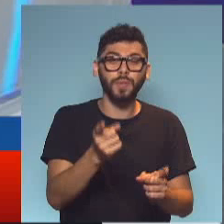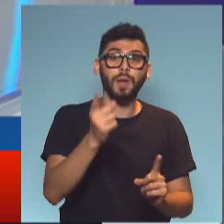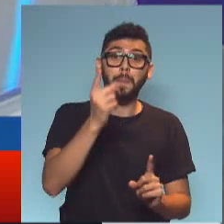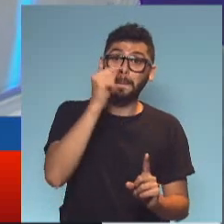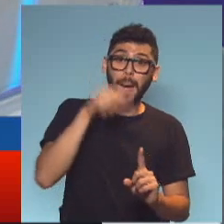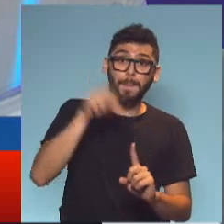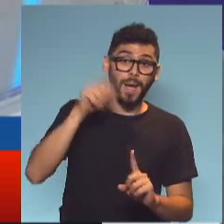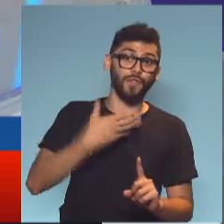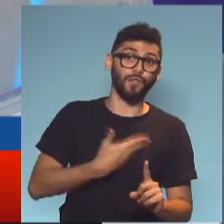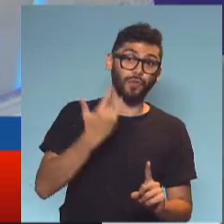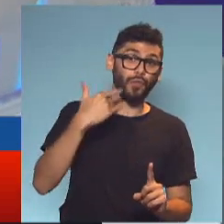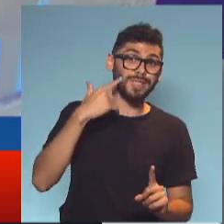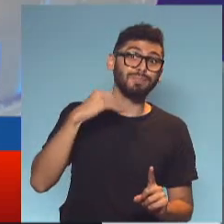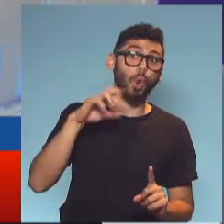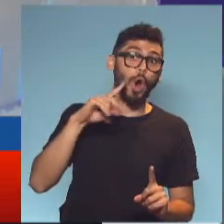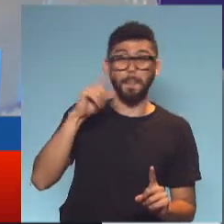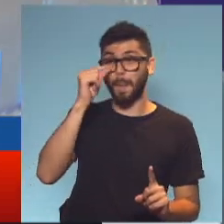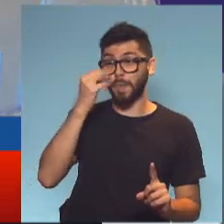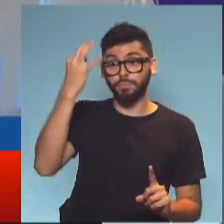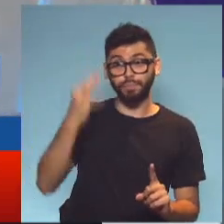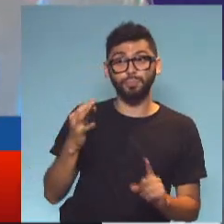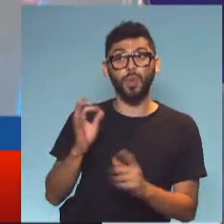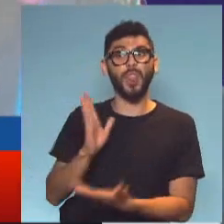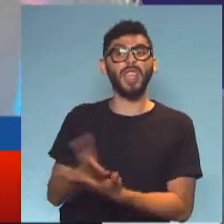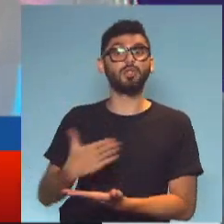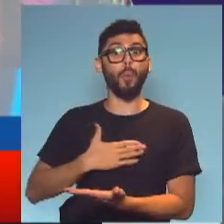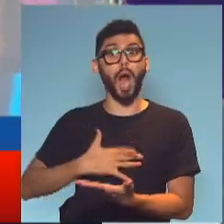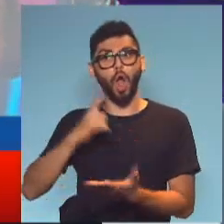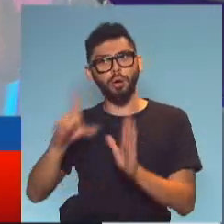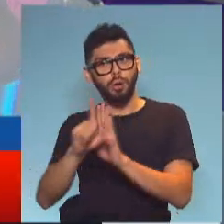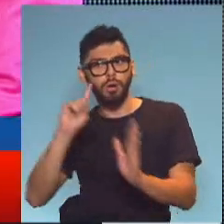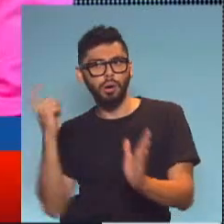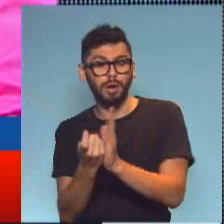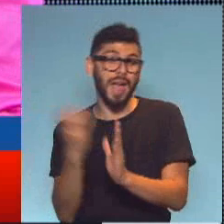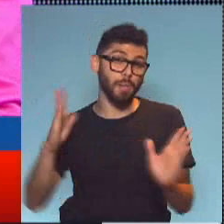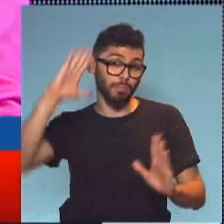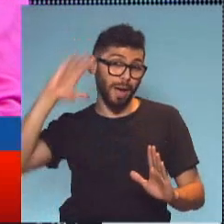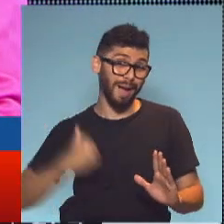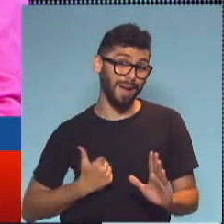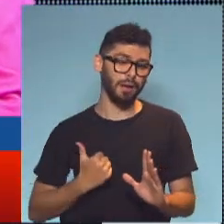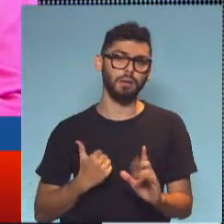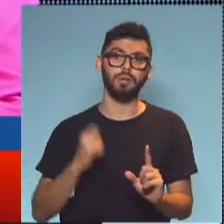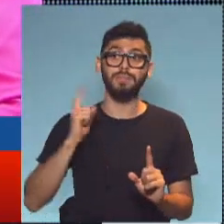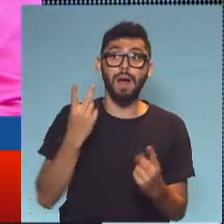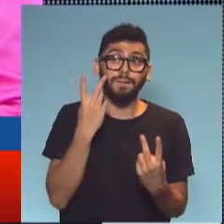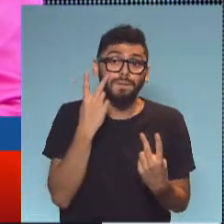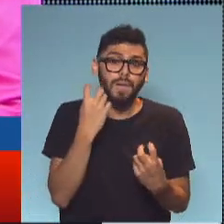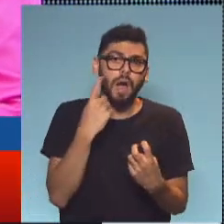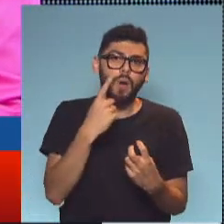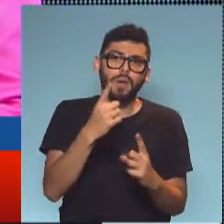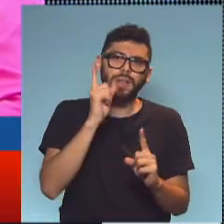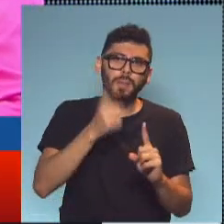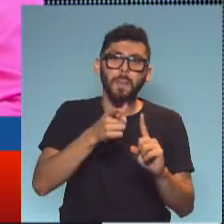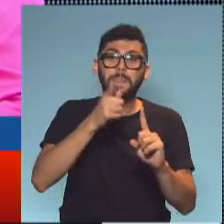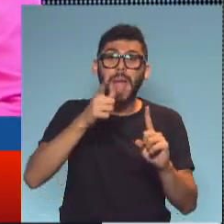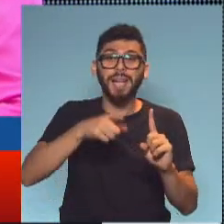delitos de lesa humanidad en Perú durante la década del 90, sobre todo con el tema, y una investigación que avanza con el tema de la esterilización